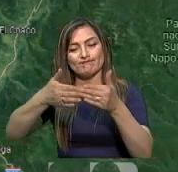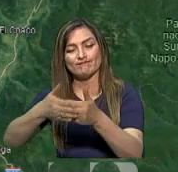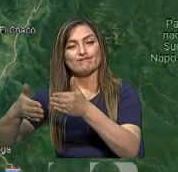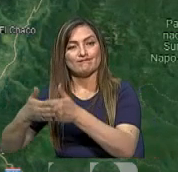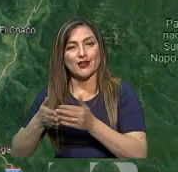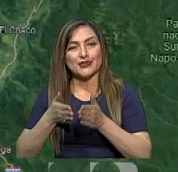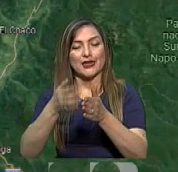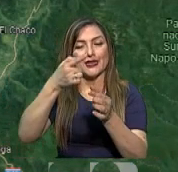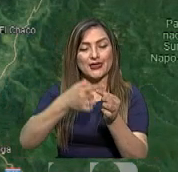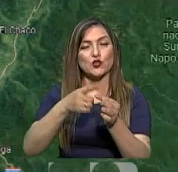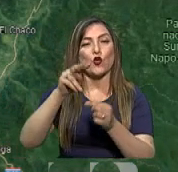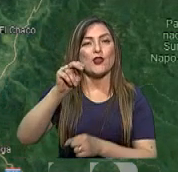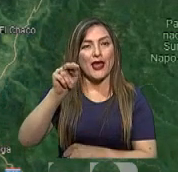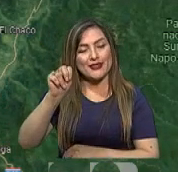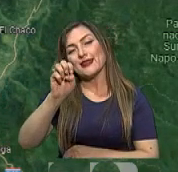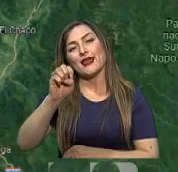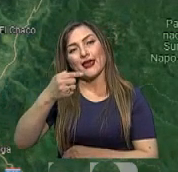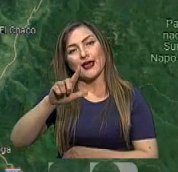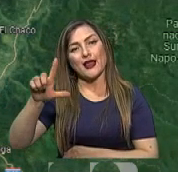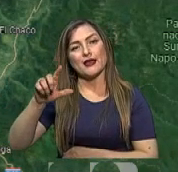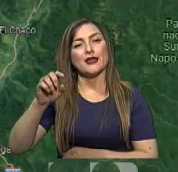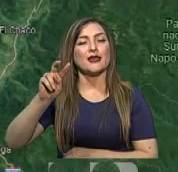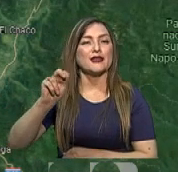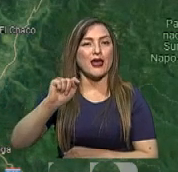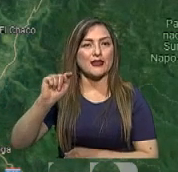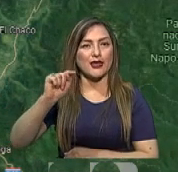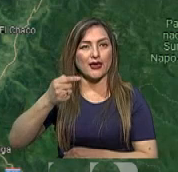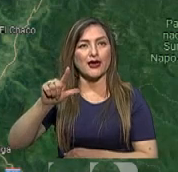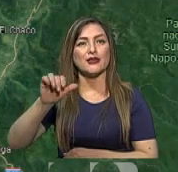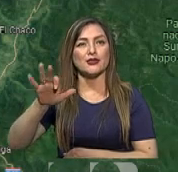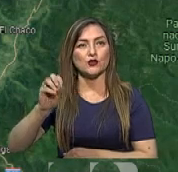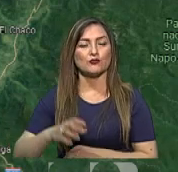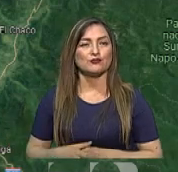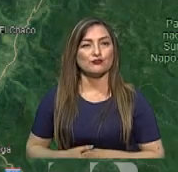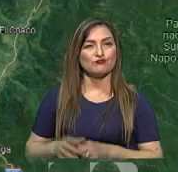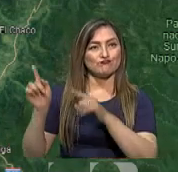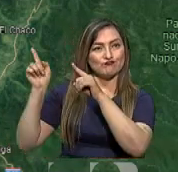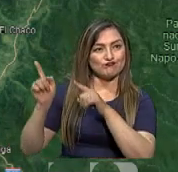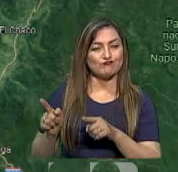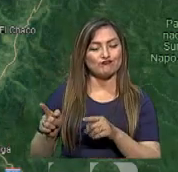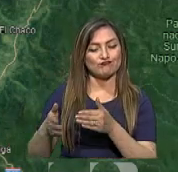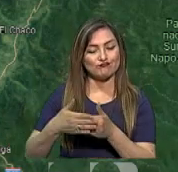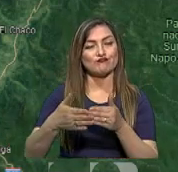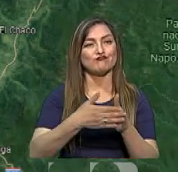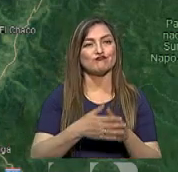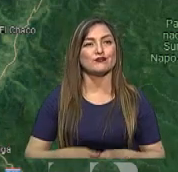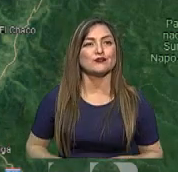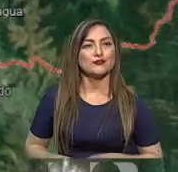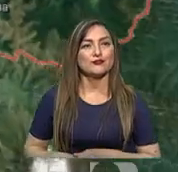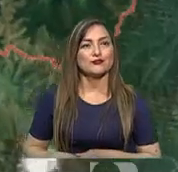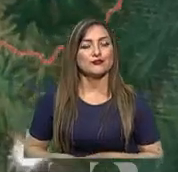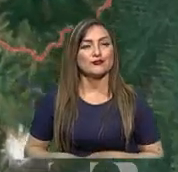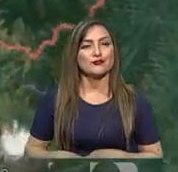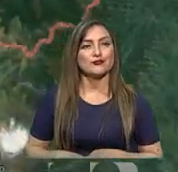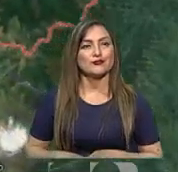nanegalito bloqueos en la vía huayabamba cusubamba en oyacoto y en la carretera huayabamba tabacundo cajas